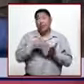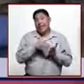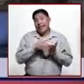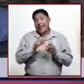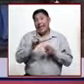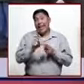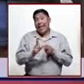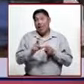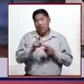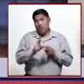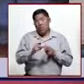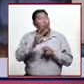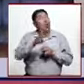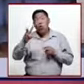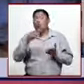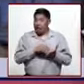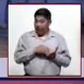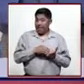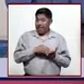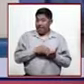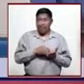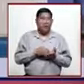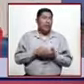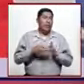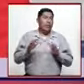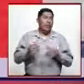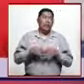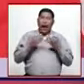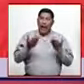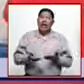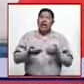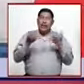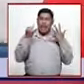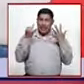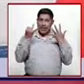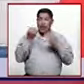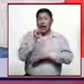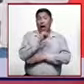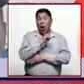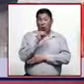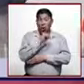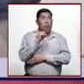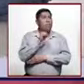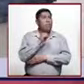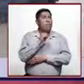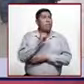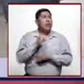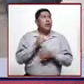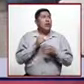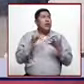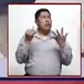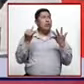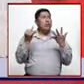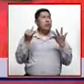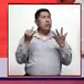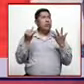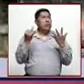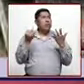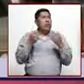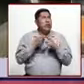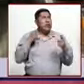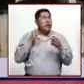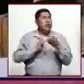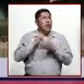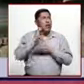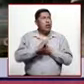de combustible. Entre estos 7 vehículos, hasta la fecha, de enero a la fecha,